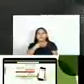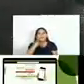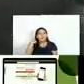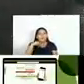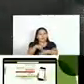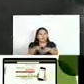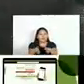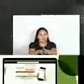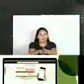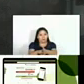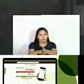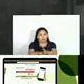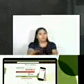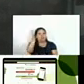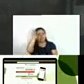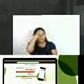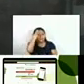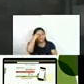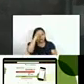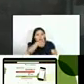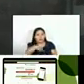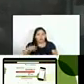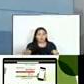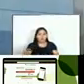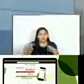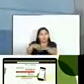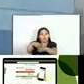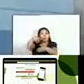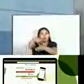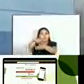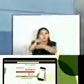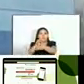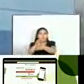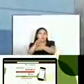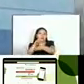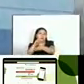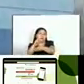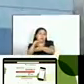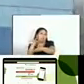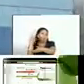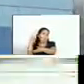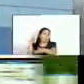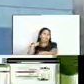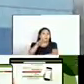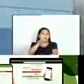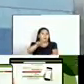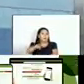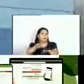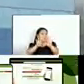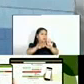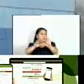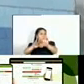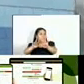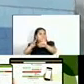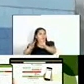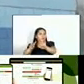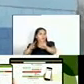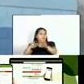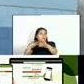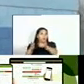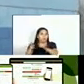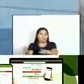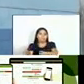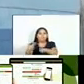los salvadoreños sepan que cuando el Parlamento Centroamericano surge allá por 1987 y toma posesión en